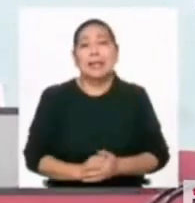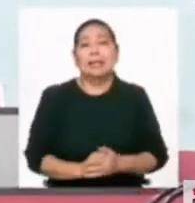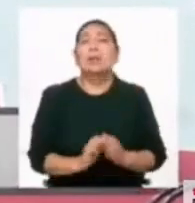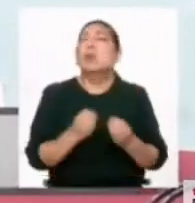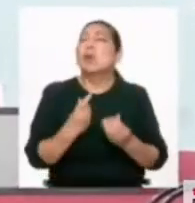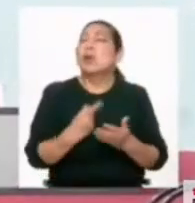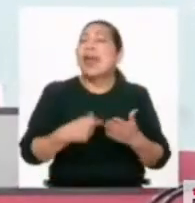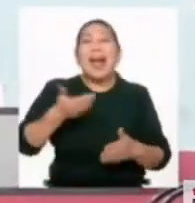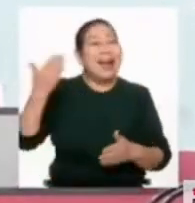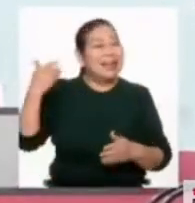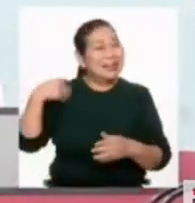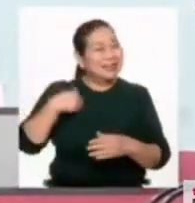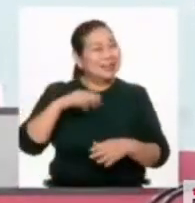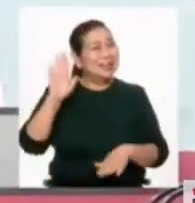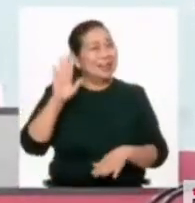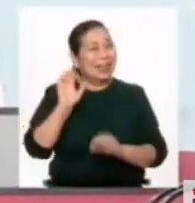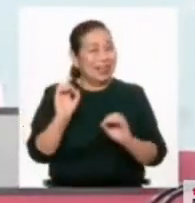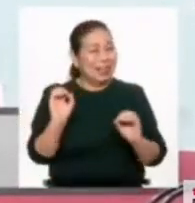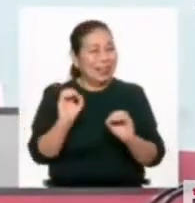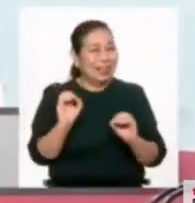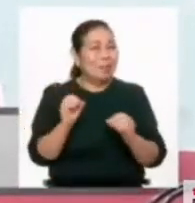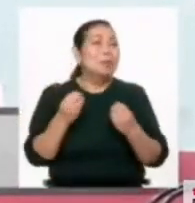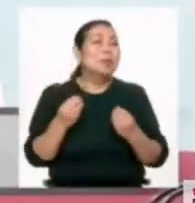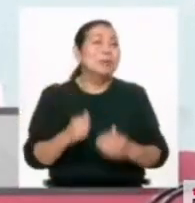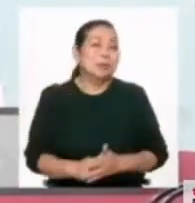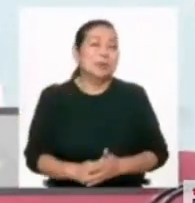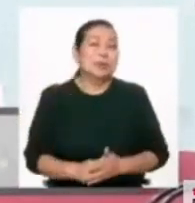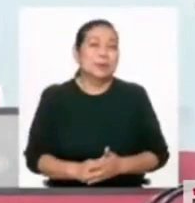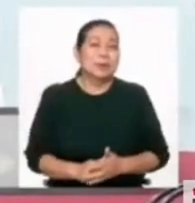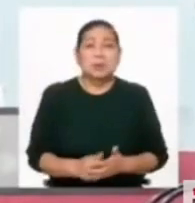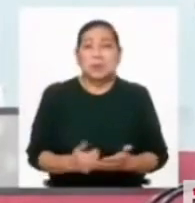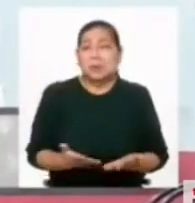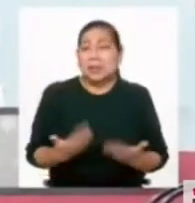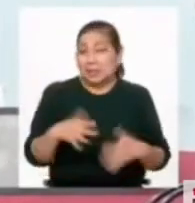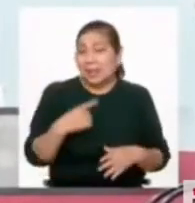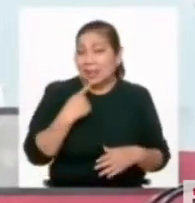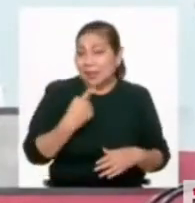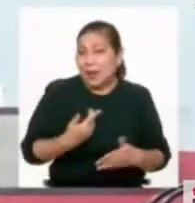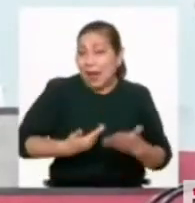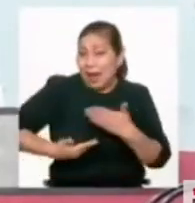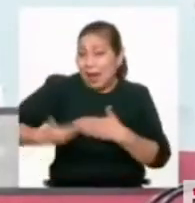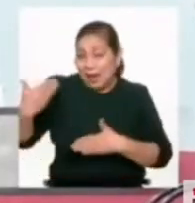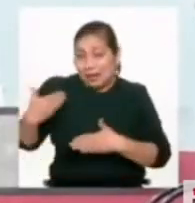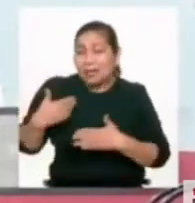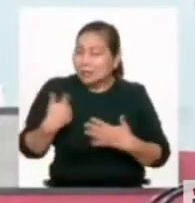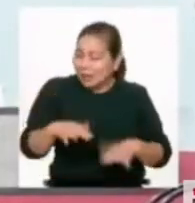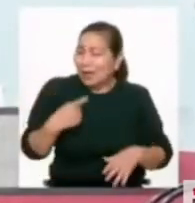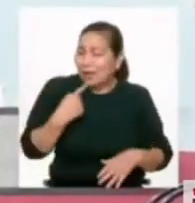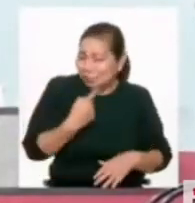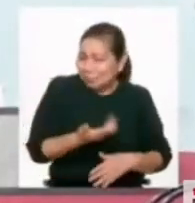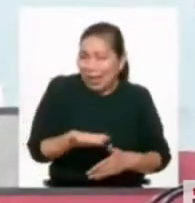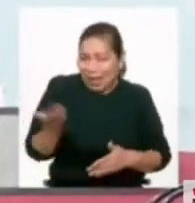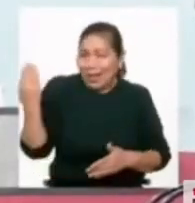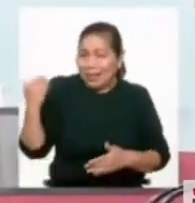Que por qué no juramenté en ese momento, no, ya lo he manifestado en repetidas